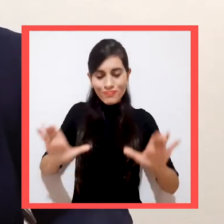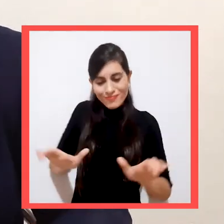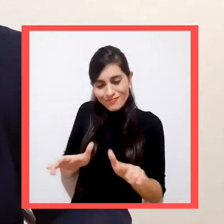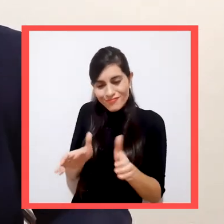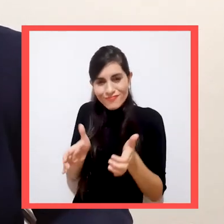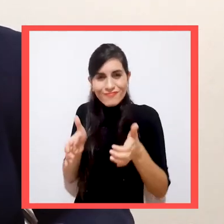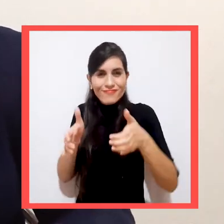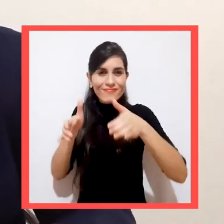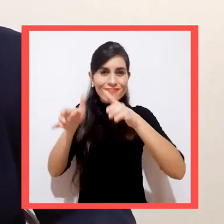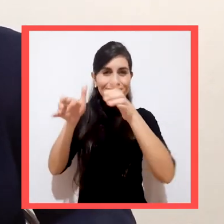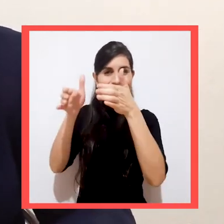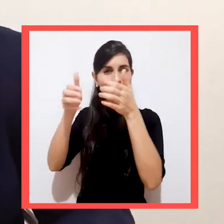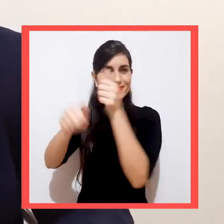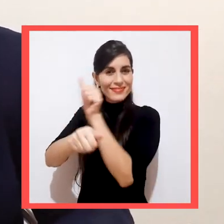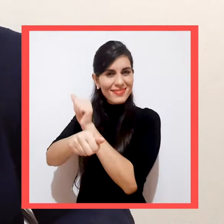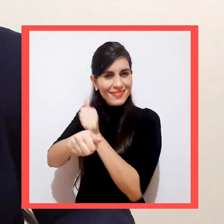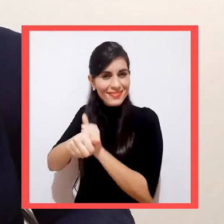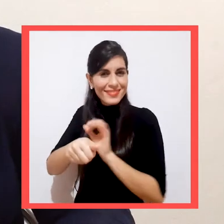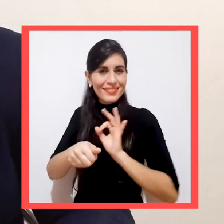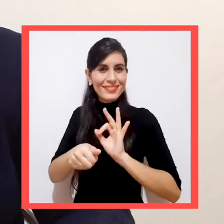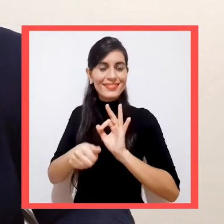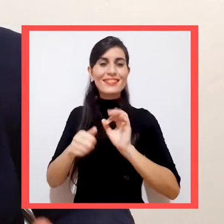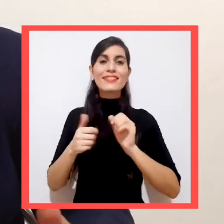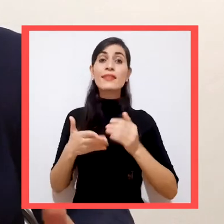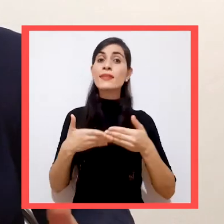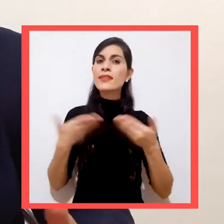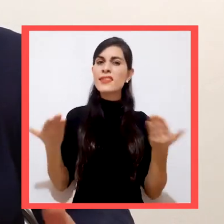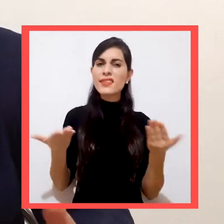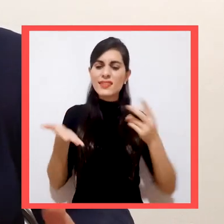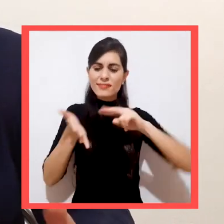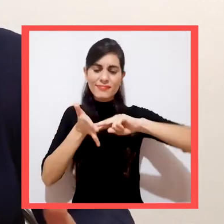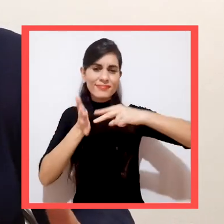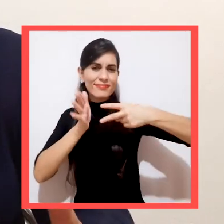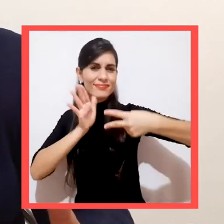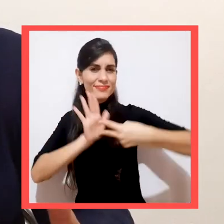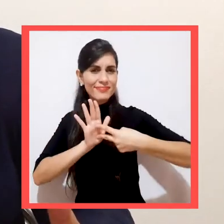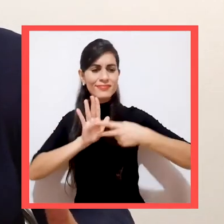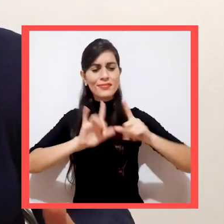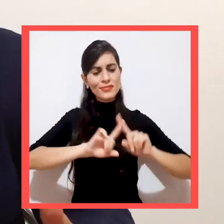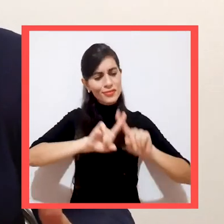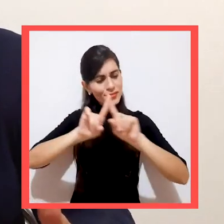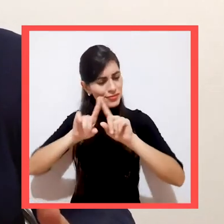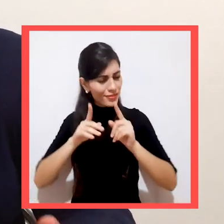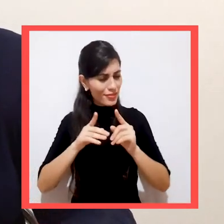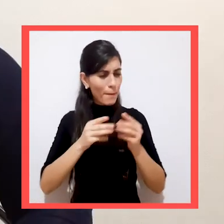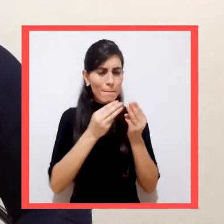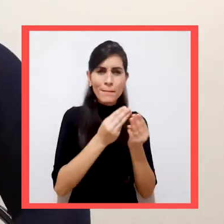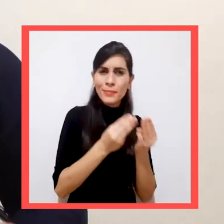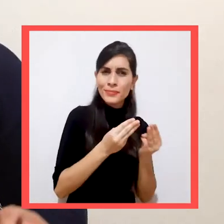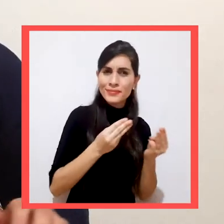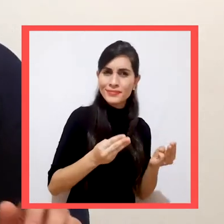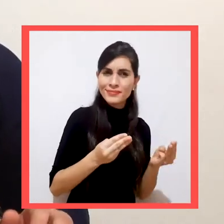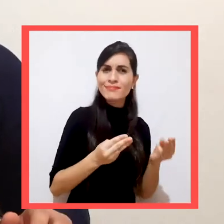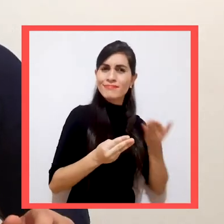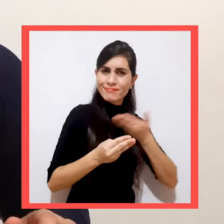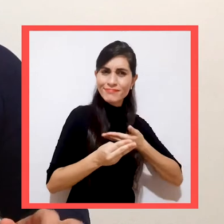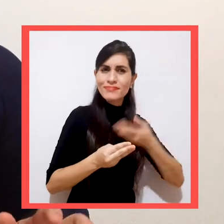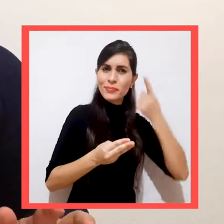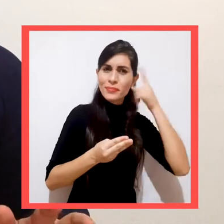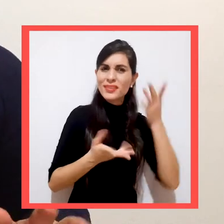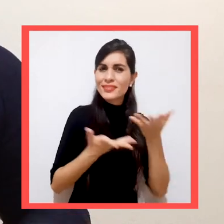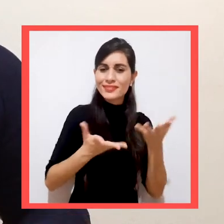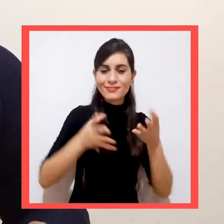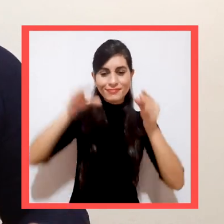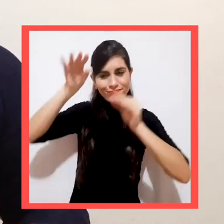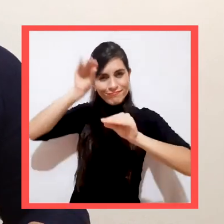escultura. Pero primero hablaremos un poco de lo que es la escultura y sus diferentes técnicas. La escultura es